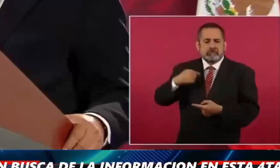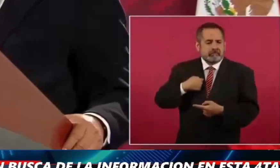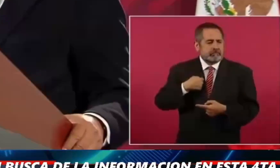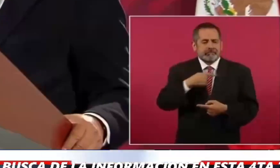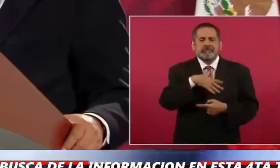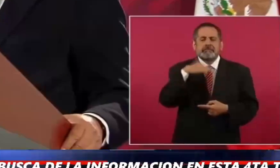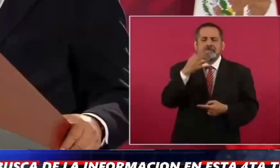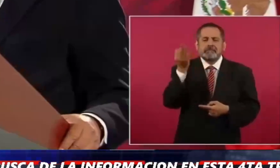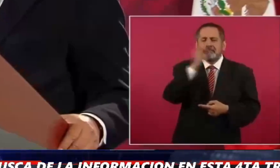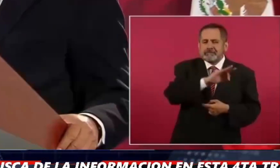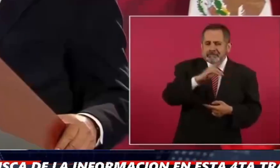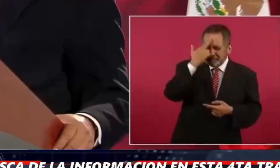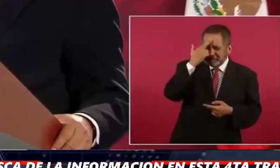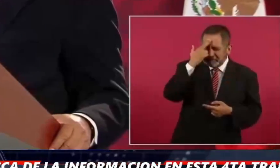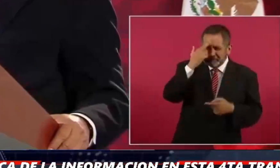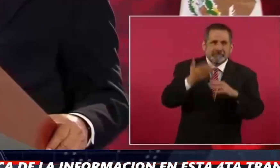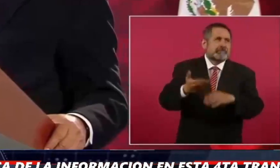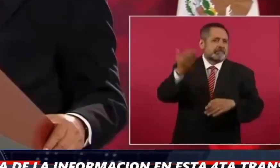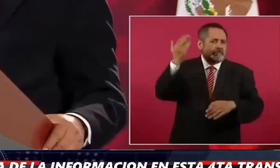del fraude electoral